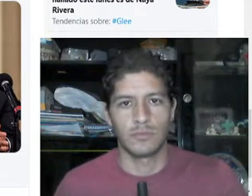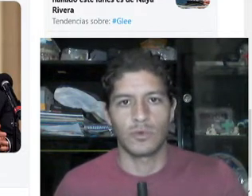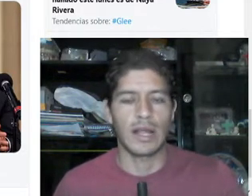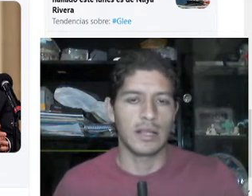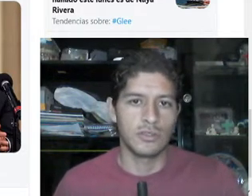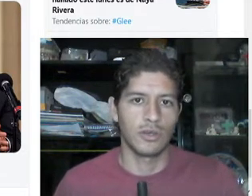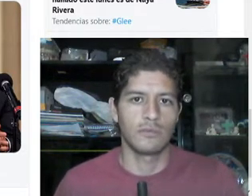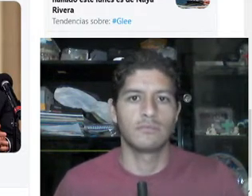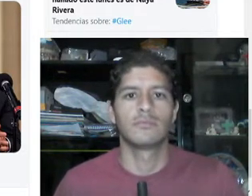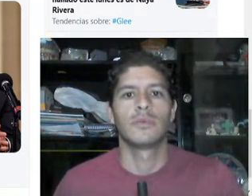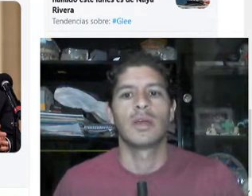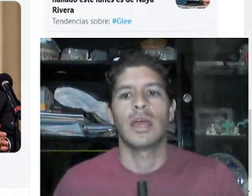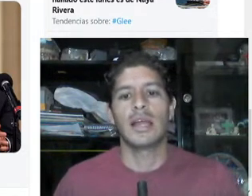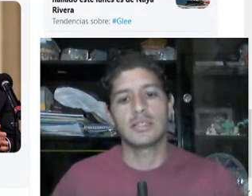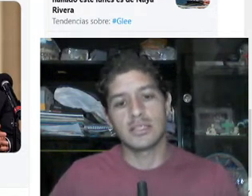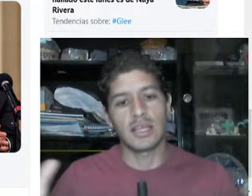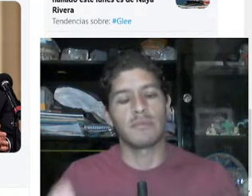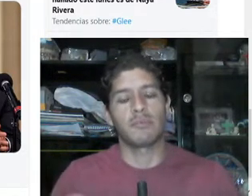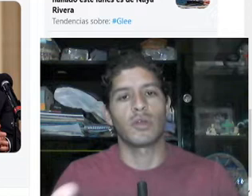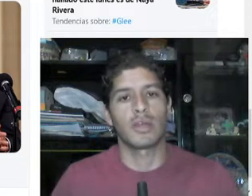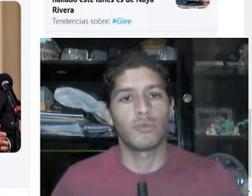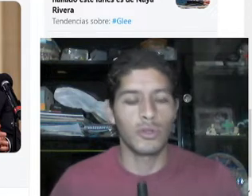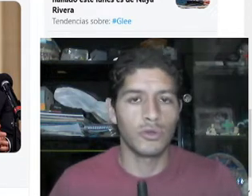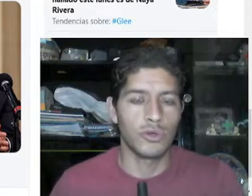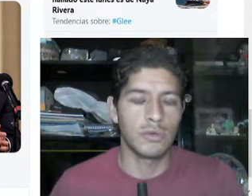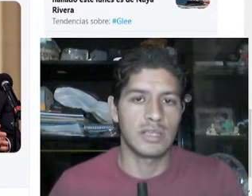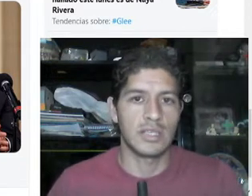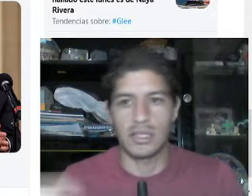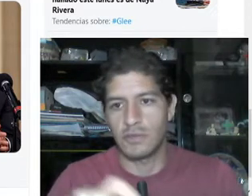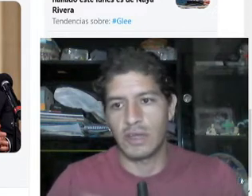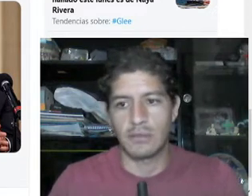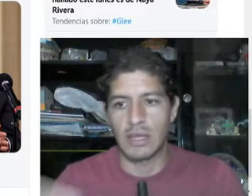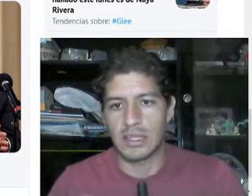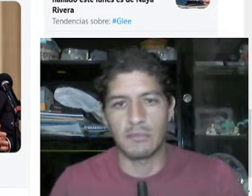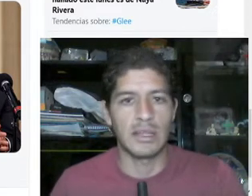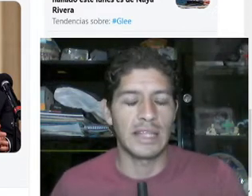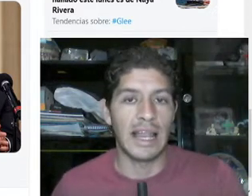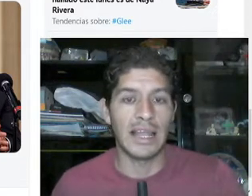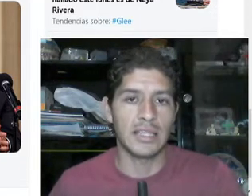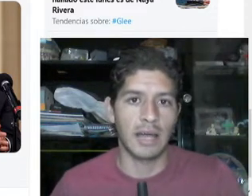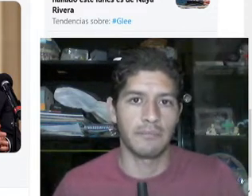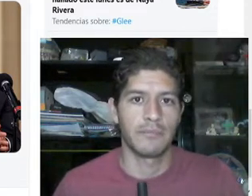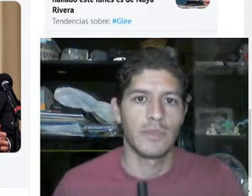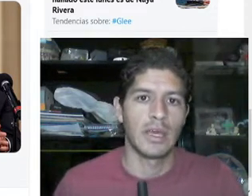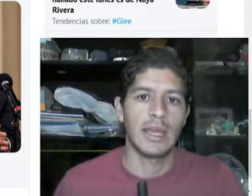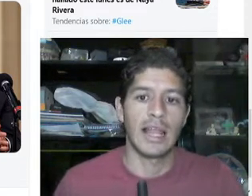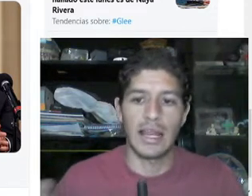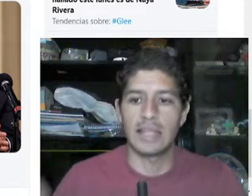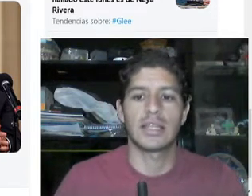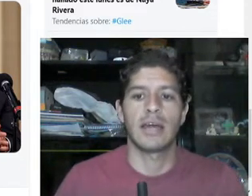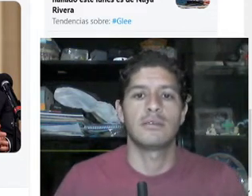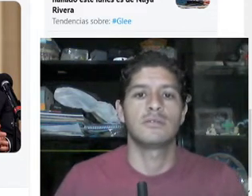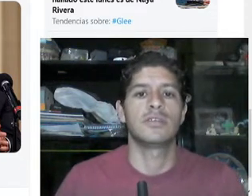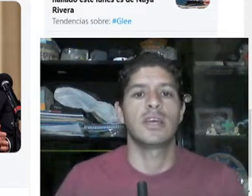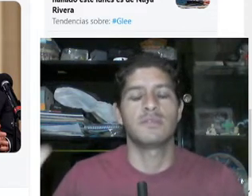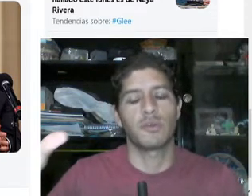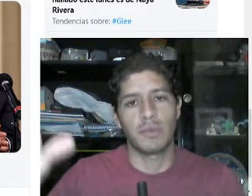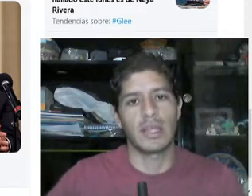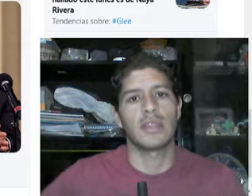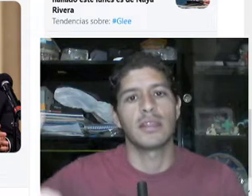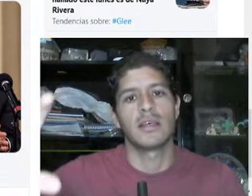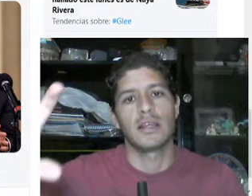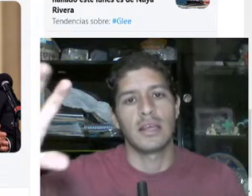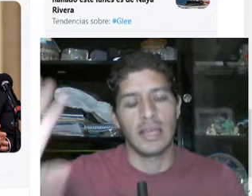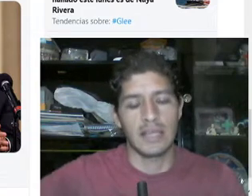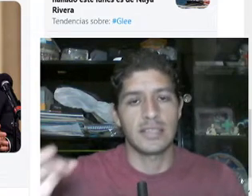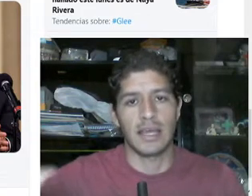cantan una canción, el sistema, por ejemplo en YouTube, les identifica inmediatamente la letra. Y la letra, si es